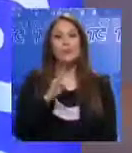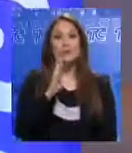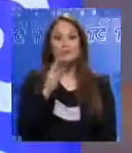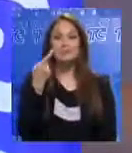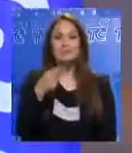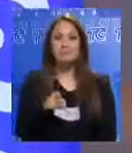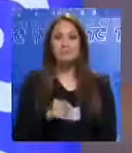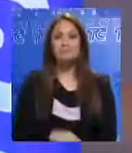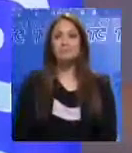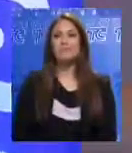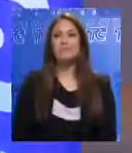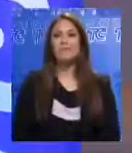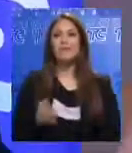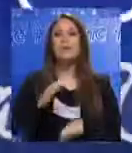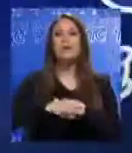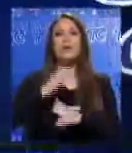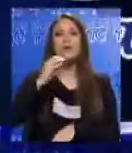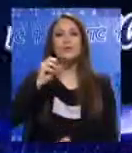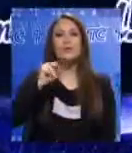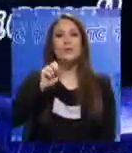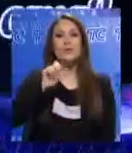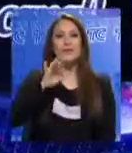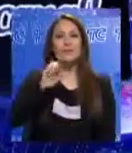nuestra concesionaria de frecuencias, que es la Conatel.